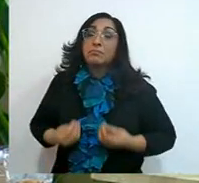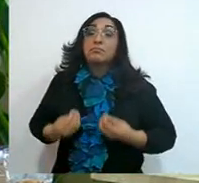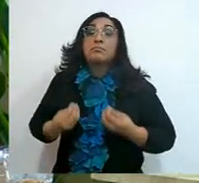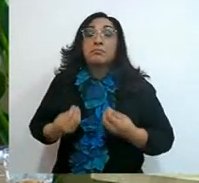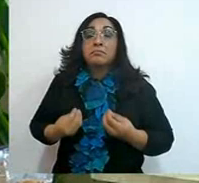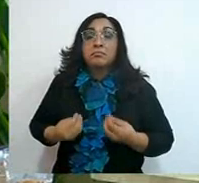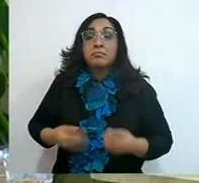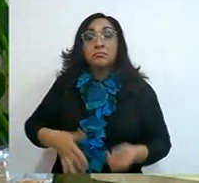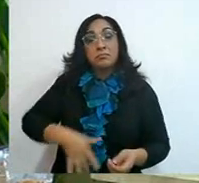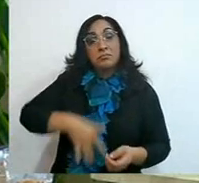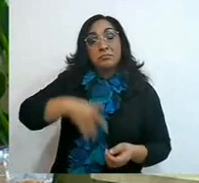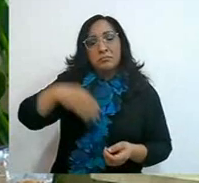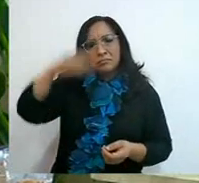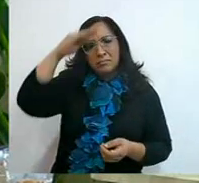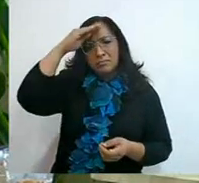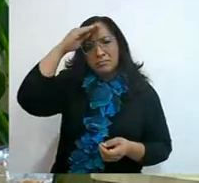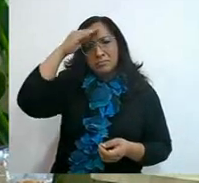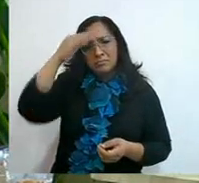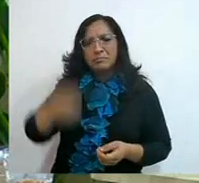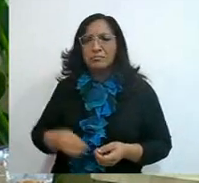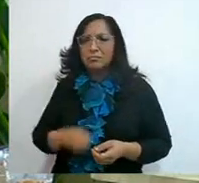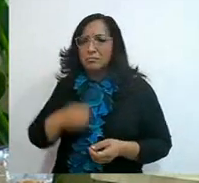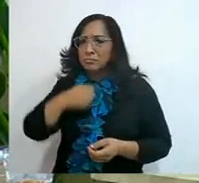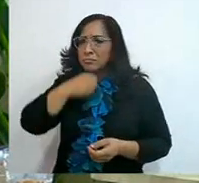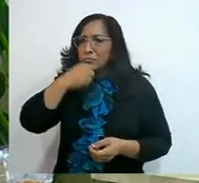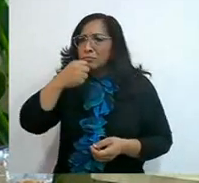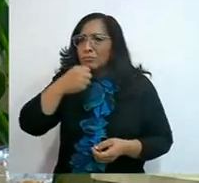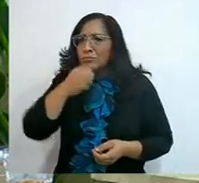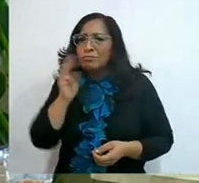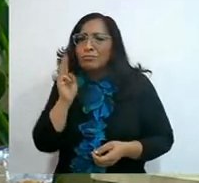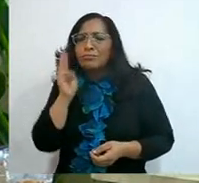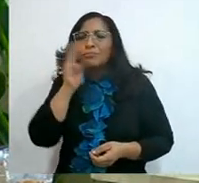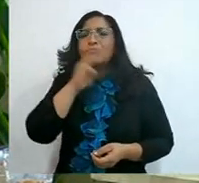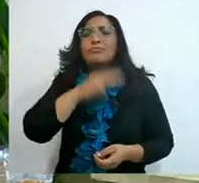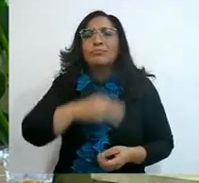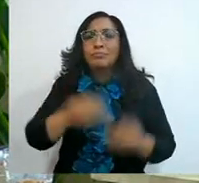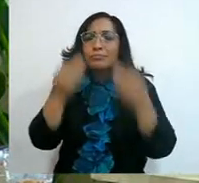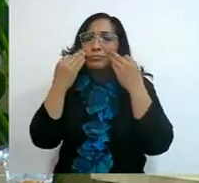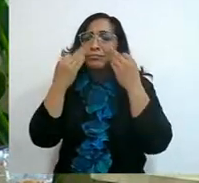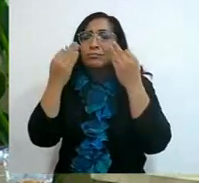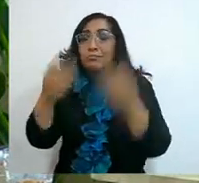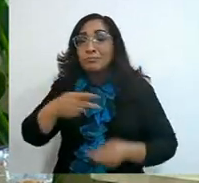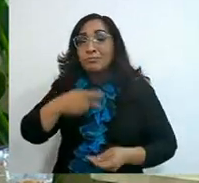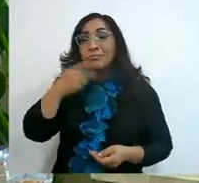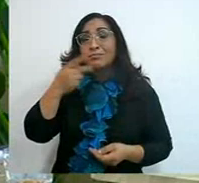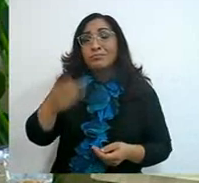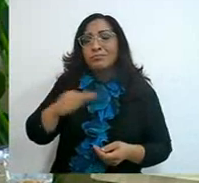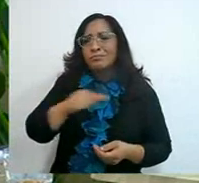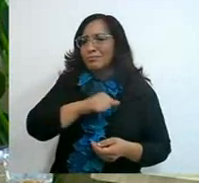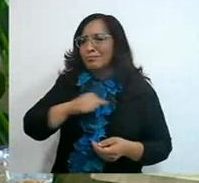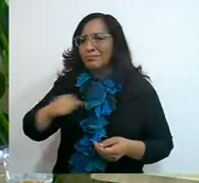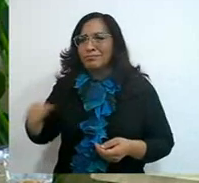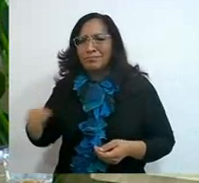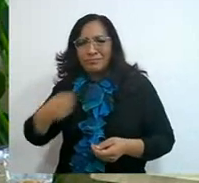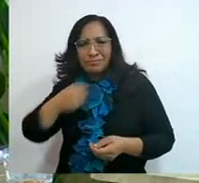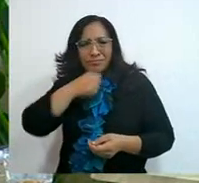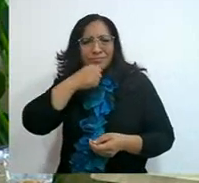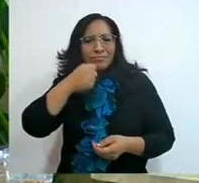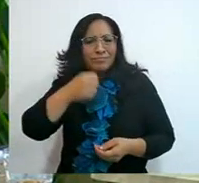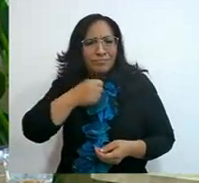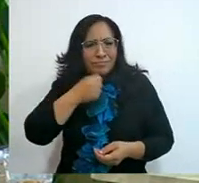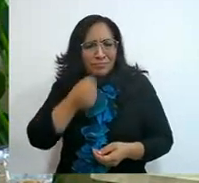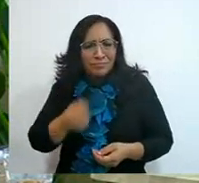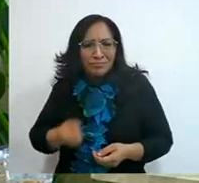rumor, saca a través del falso testimonio, o de hablar mal, o calumniar, o